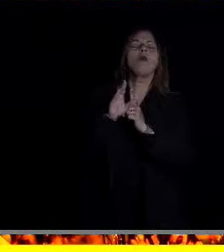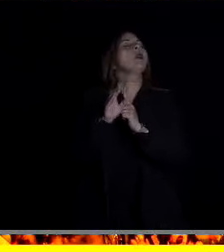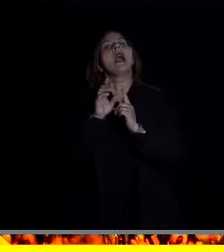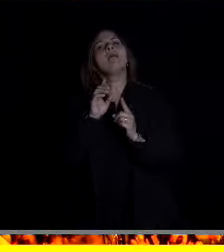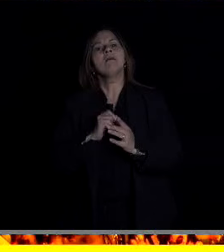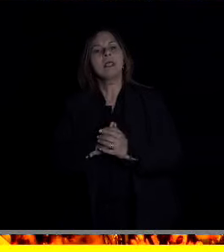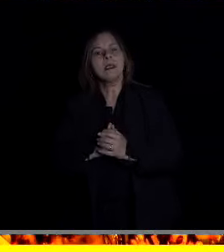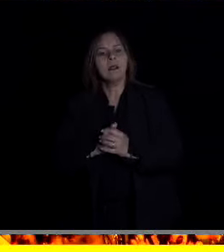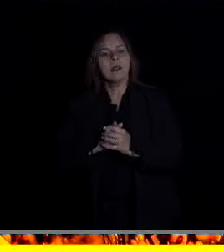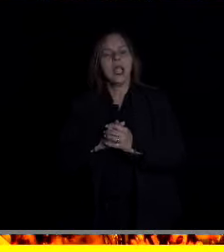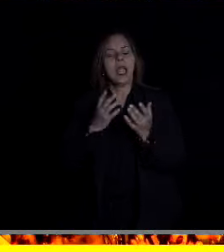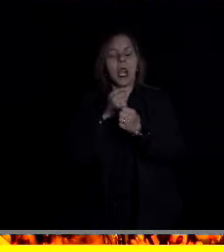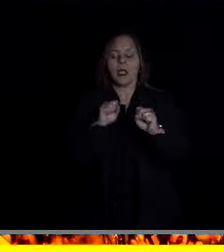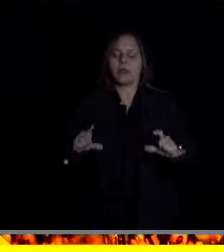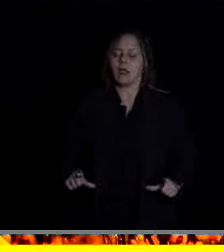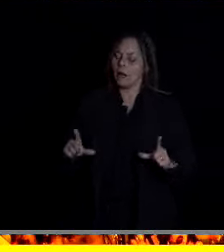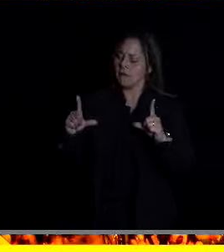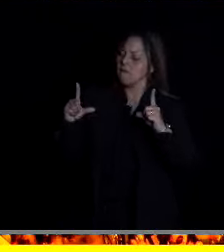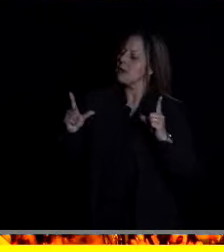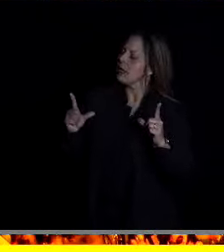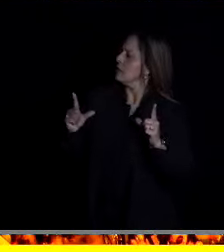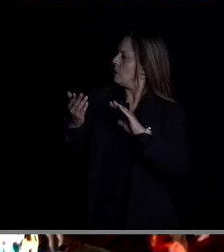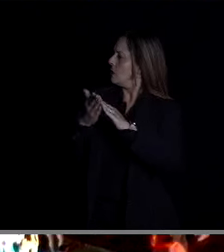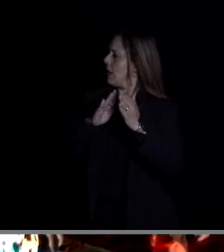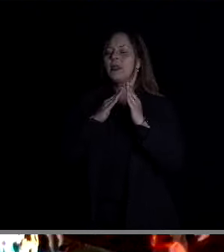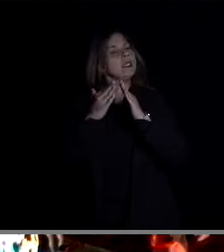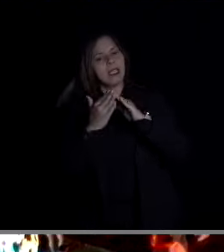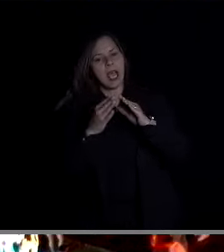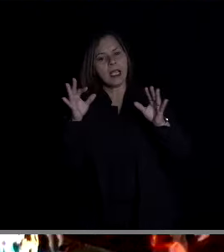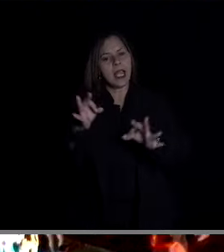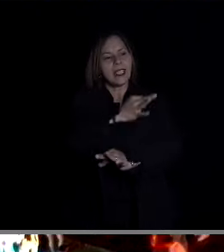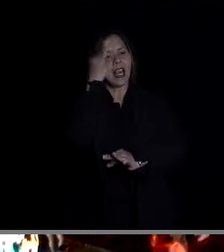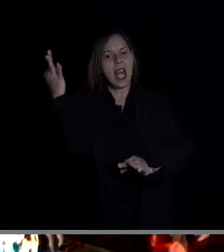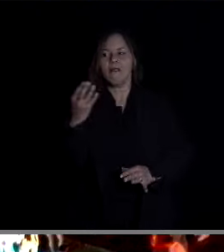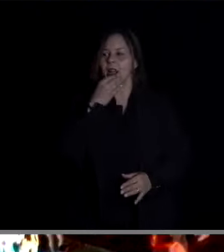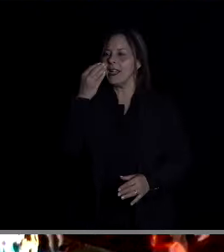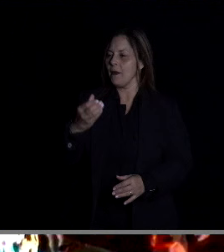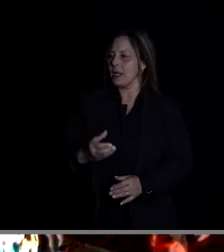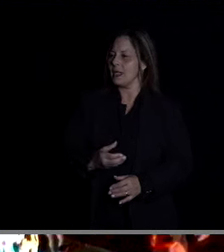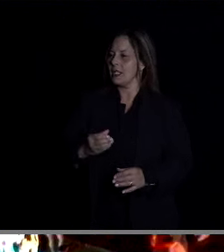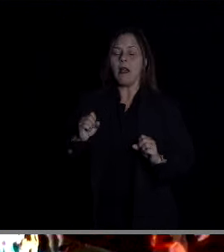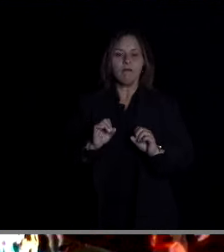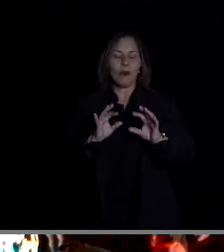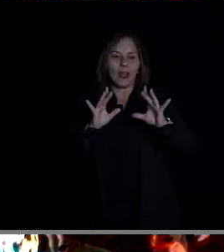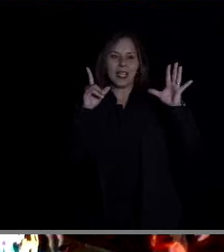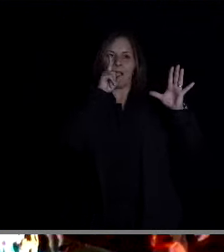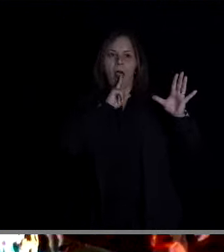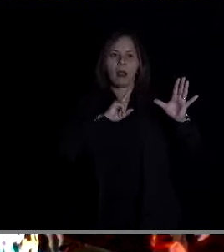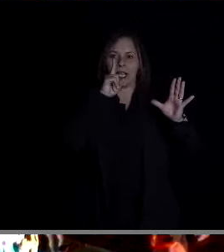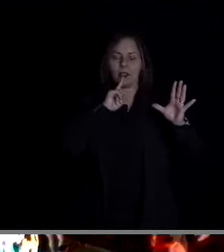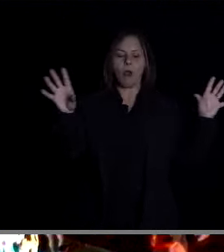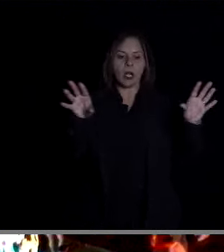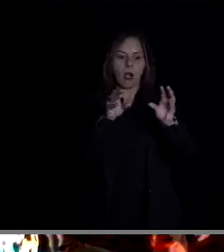convivencia. Somos una ciudad vibrante que celebra la Navidad con un encendido que reúne a miles de personas